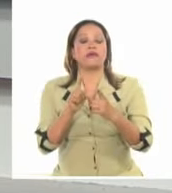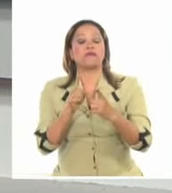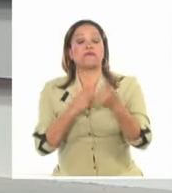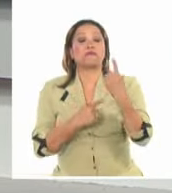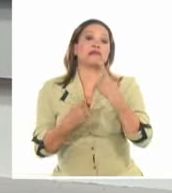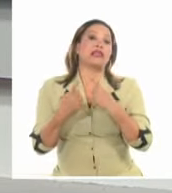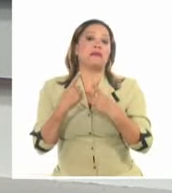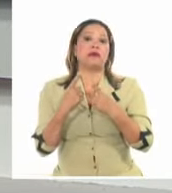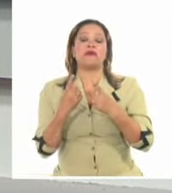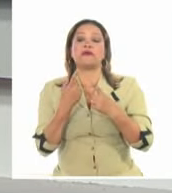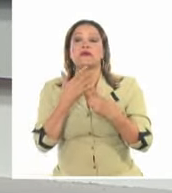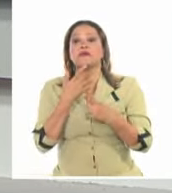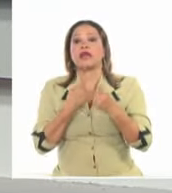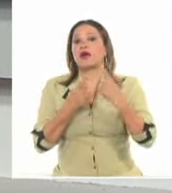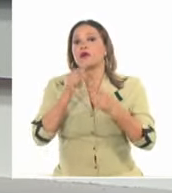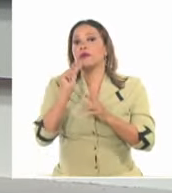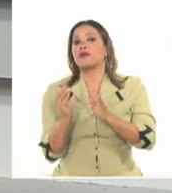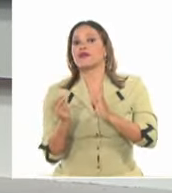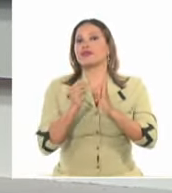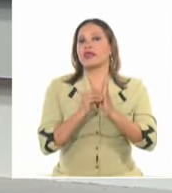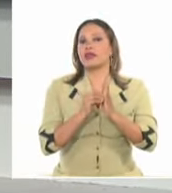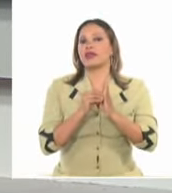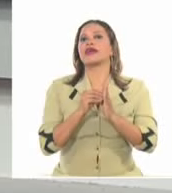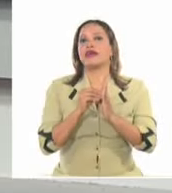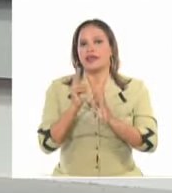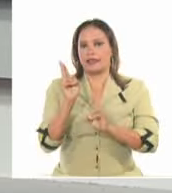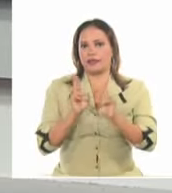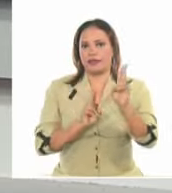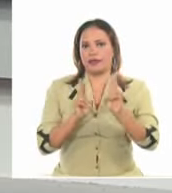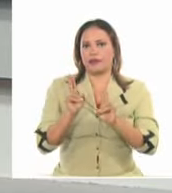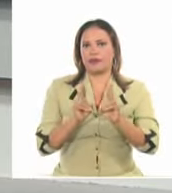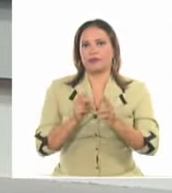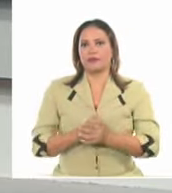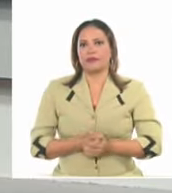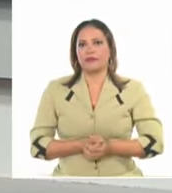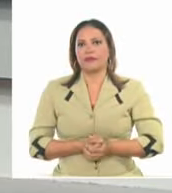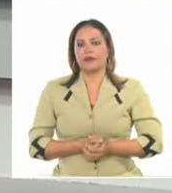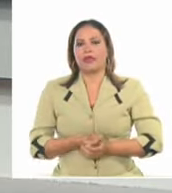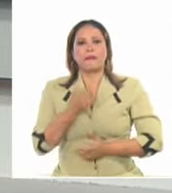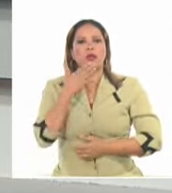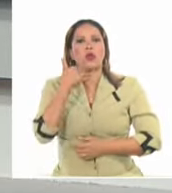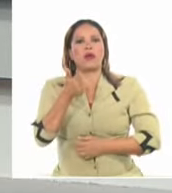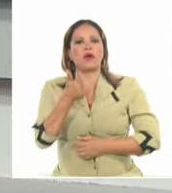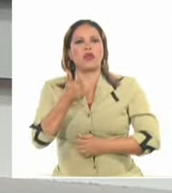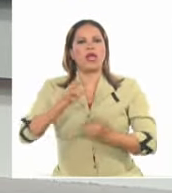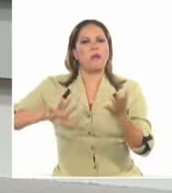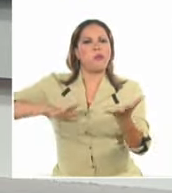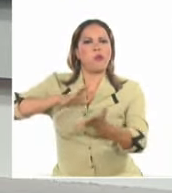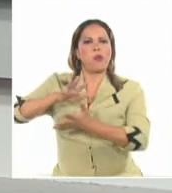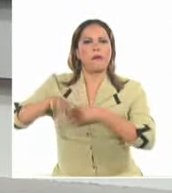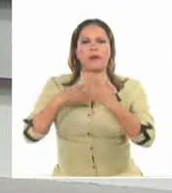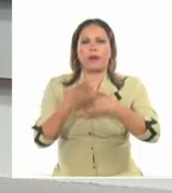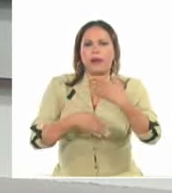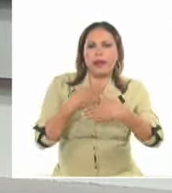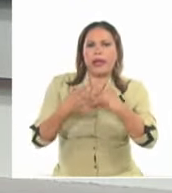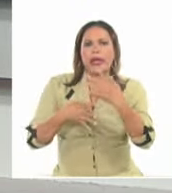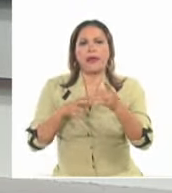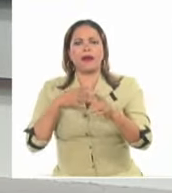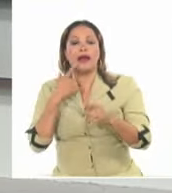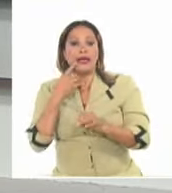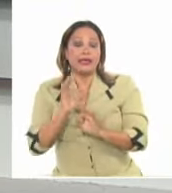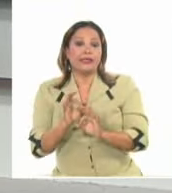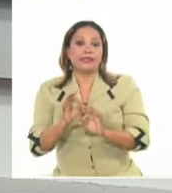alguien que mejor les convenga. En tanto, factura más armar el caos y vender manipulación contra la excluida oposición, o sea,